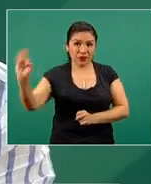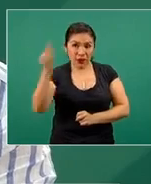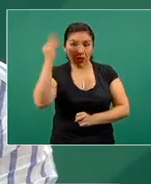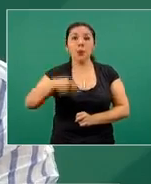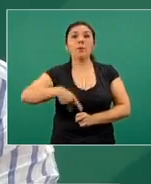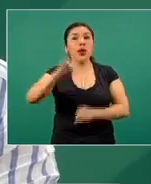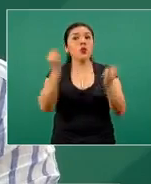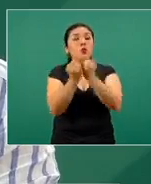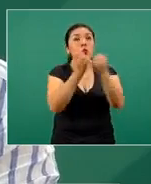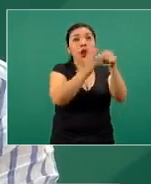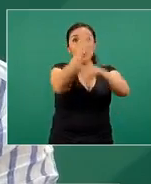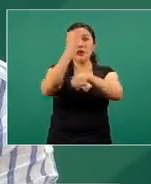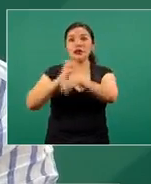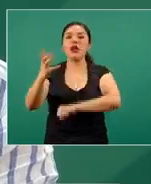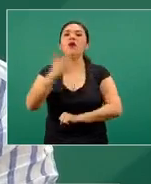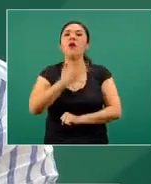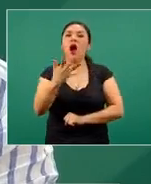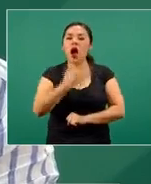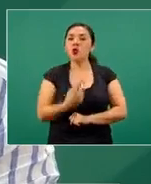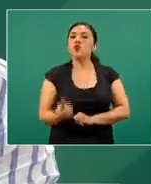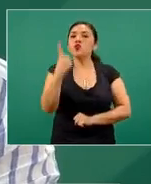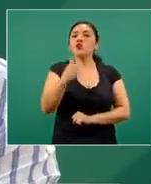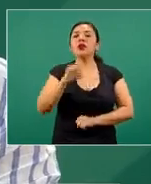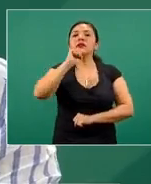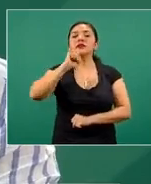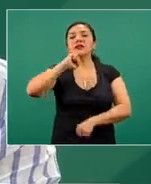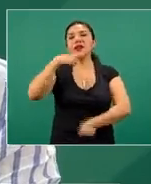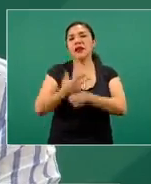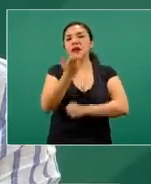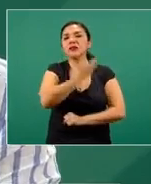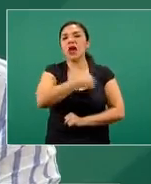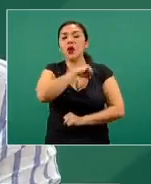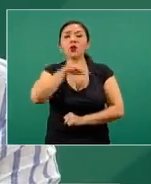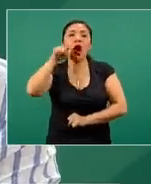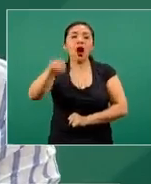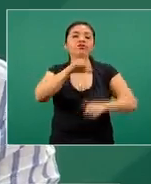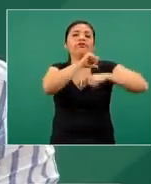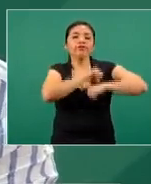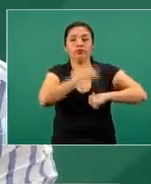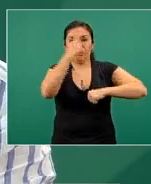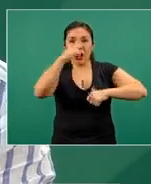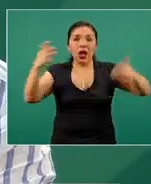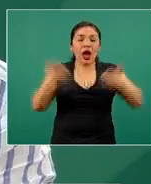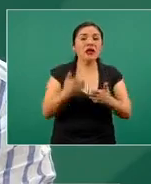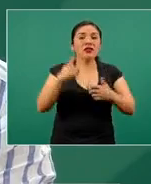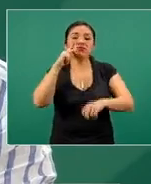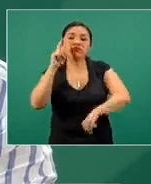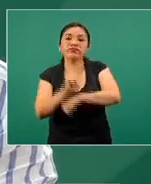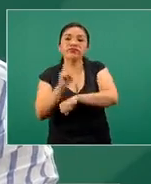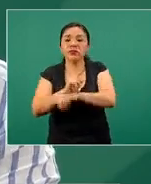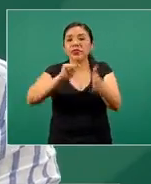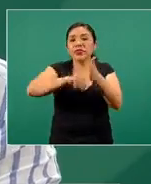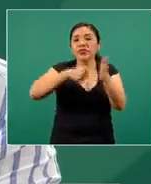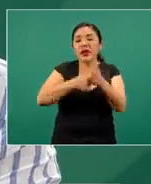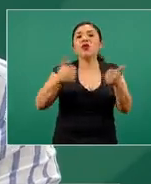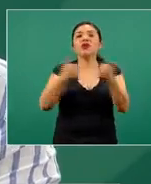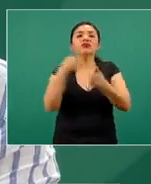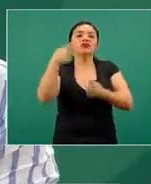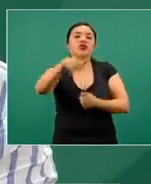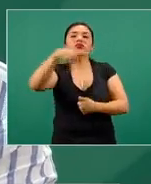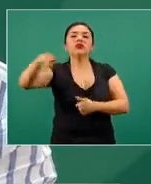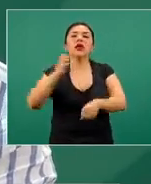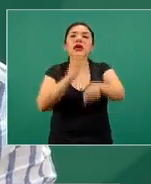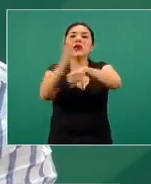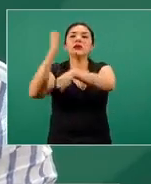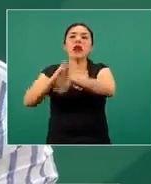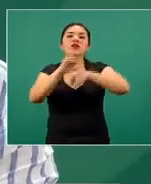también en cada entidad federativa existe una Secretaría de Salud en donde se ejercen las funciones técnicas que corresponden a la autoridad sanitaria